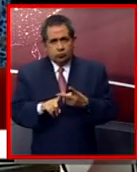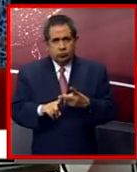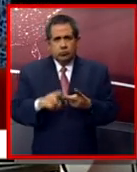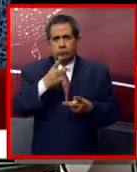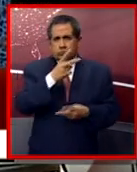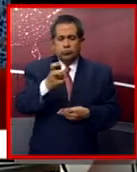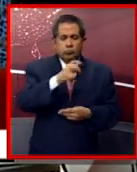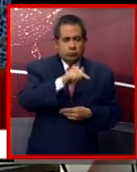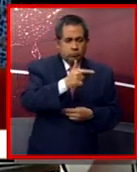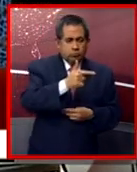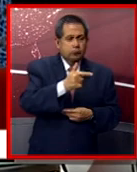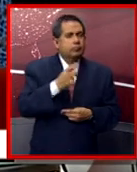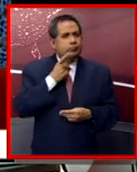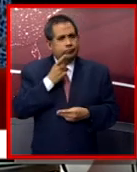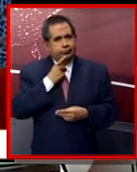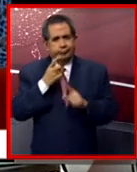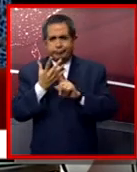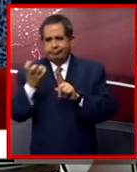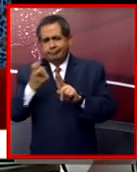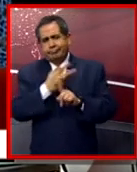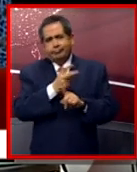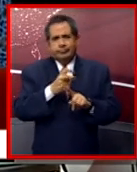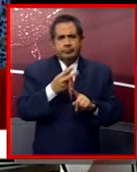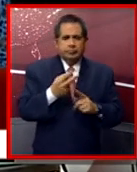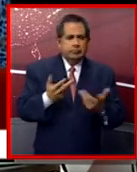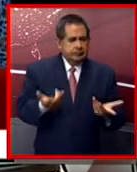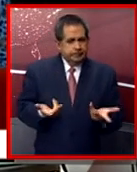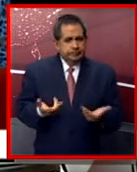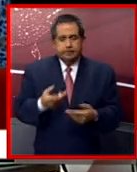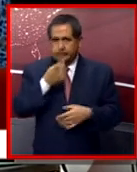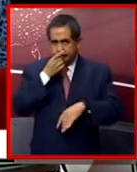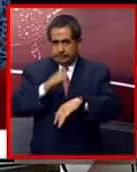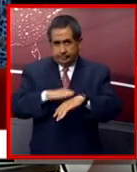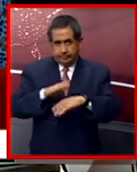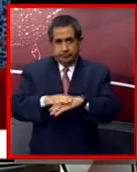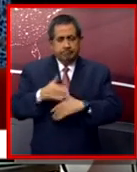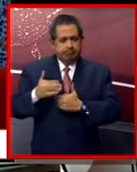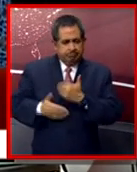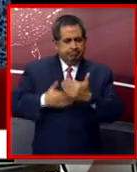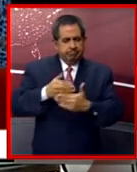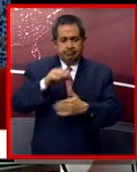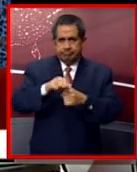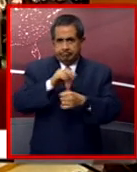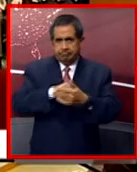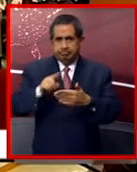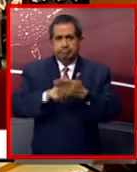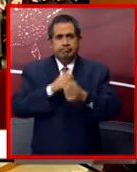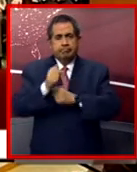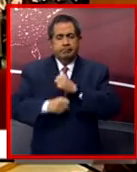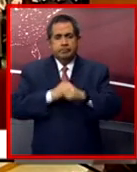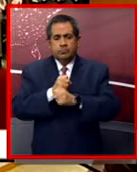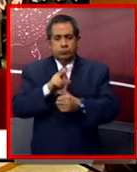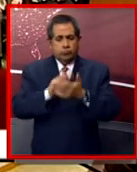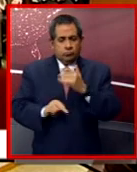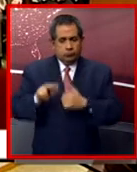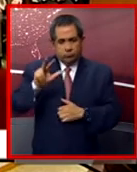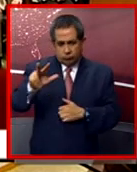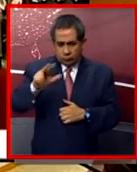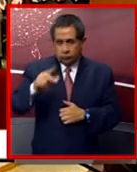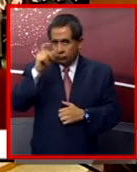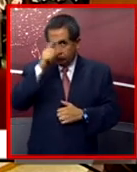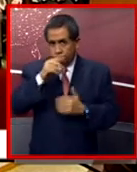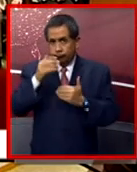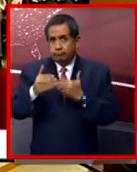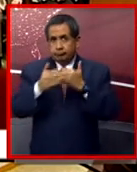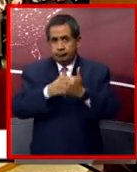y 212 de las 500 diputaciones. Es por ello, se dijo que el proceso electoral del 2018 es el gran desafío para alcanzar